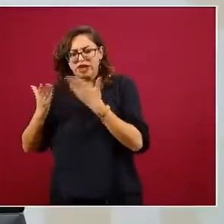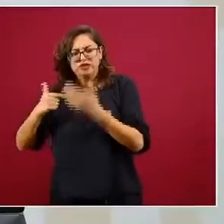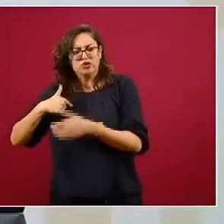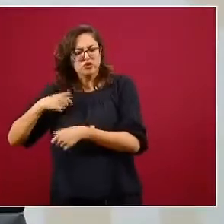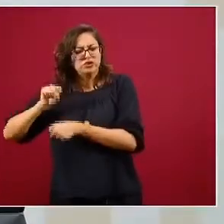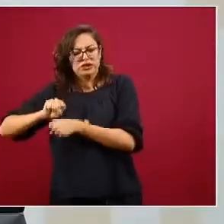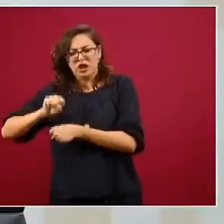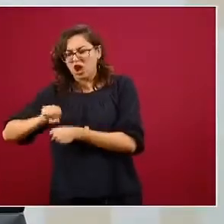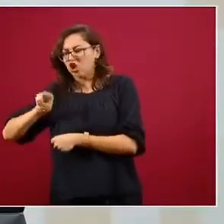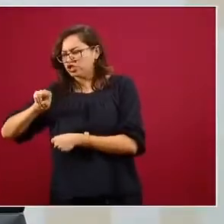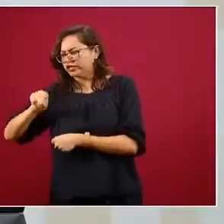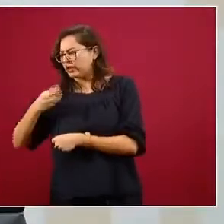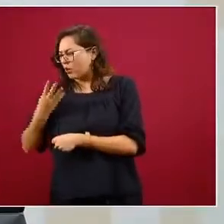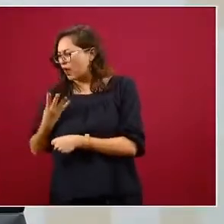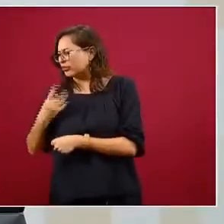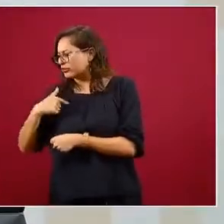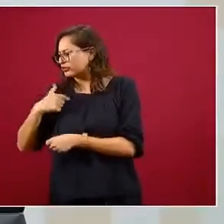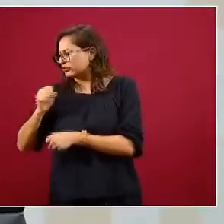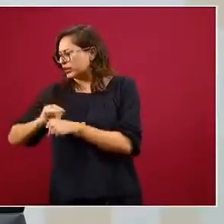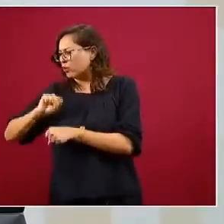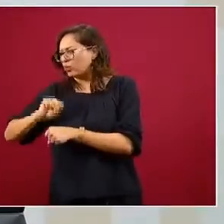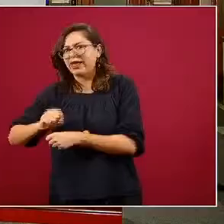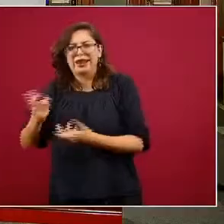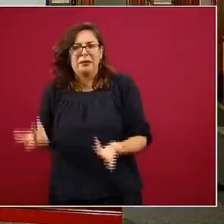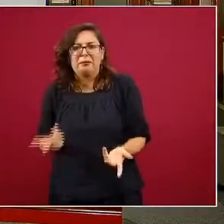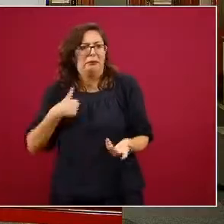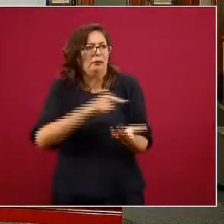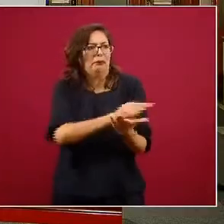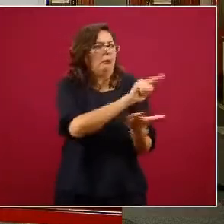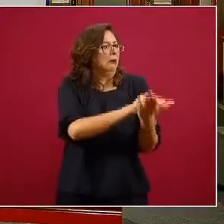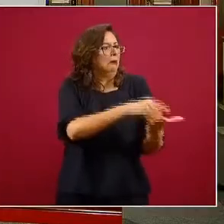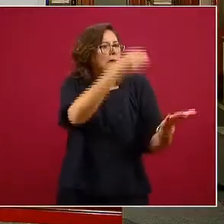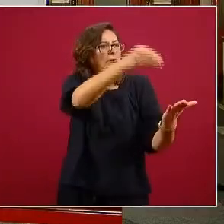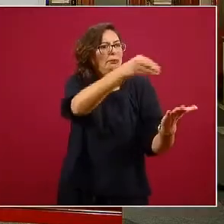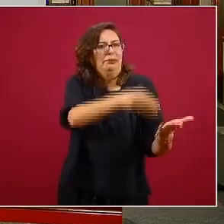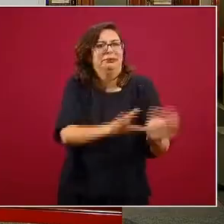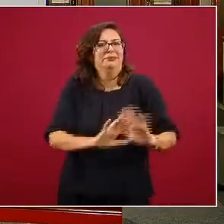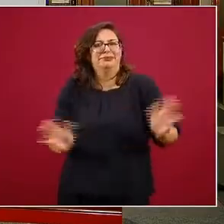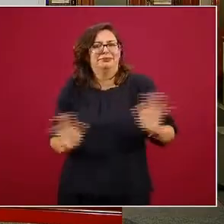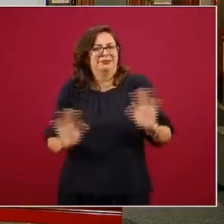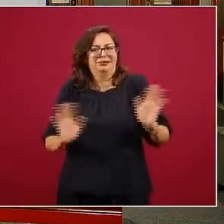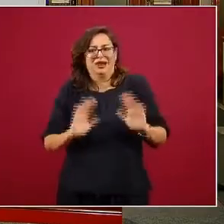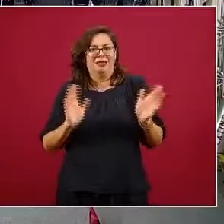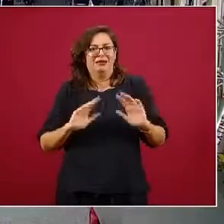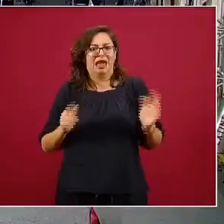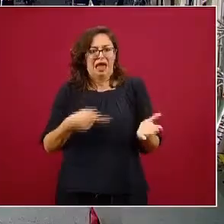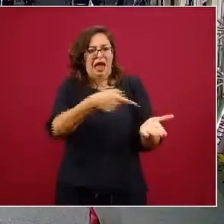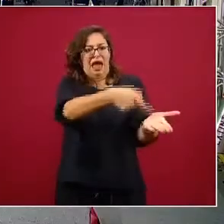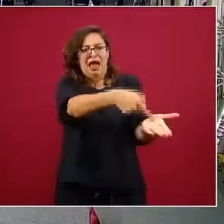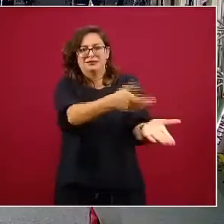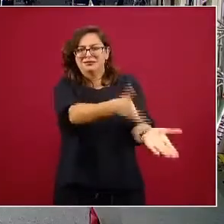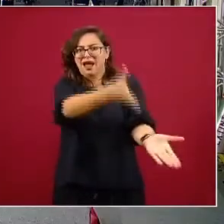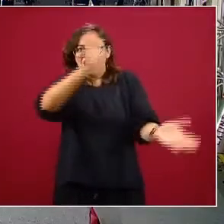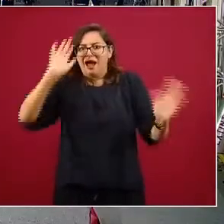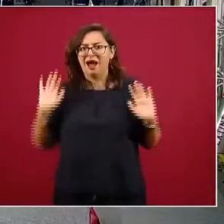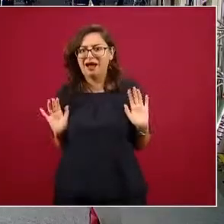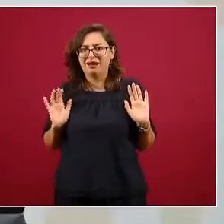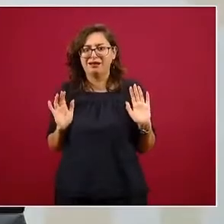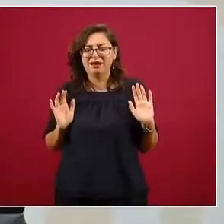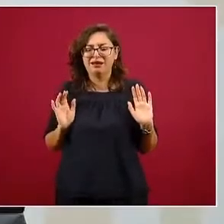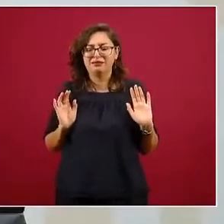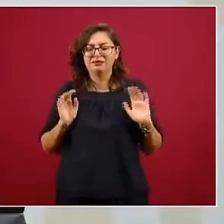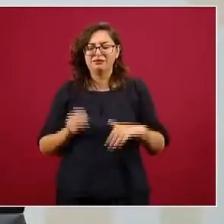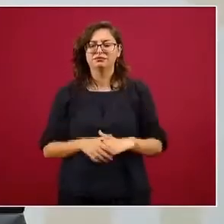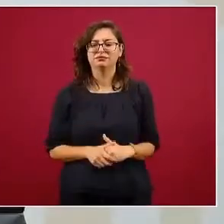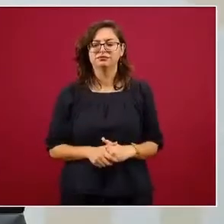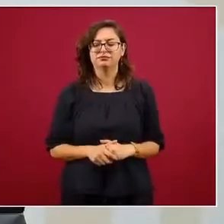Entonces, no hay amago. Lo que sí pusimos, como lo he explicado, es que si en el lineamiento técnico ha de